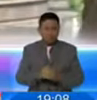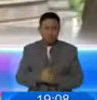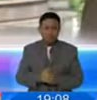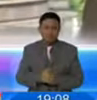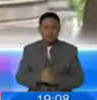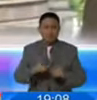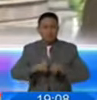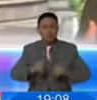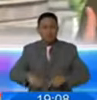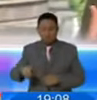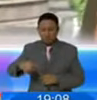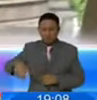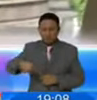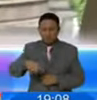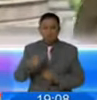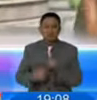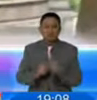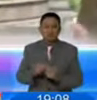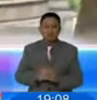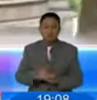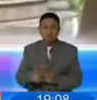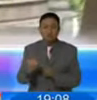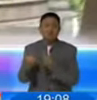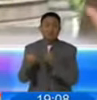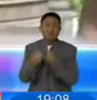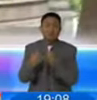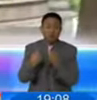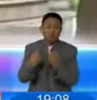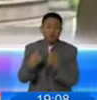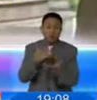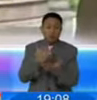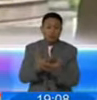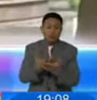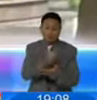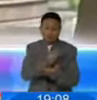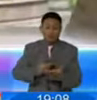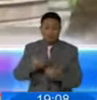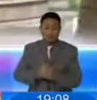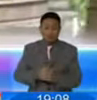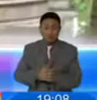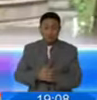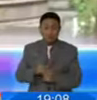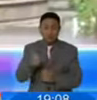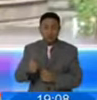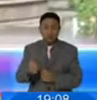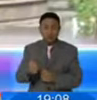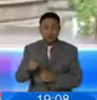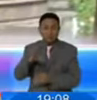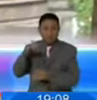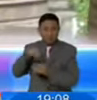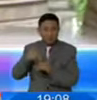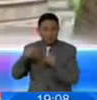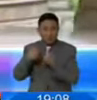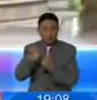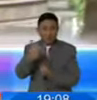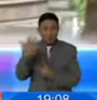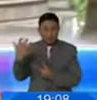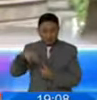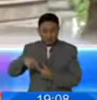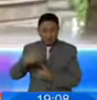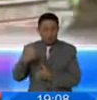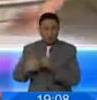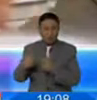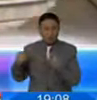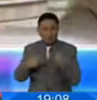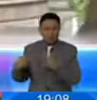incoherente es que el diálogo que propone el presidente de la República tenga detractores adentro de su partido y no afuera,